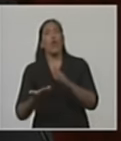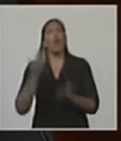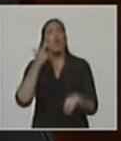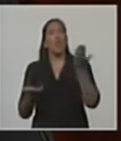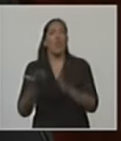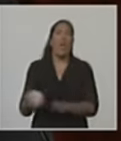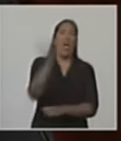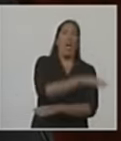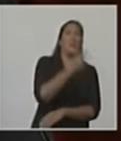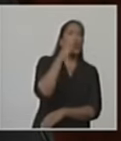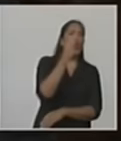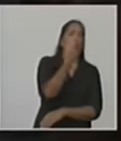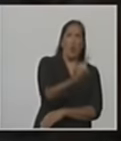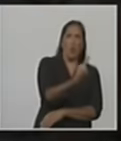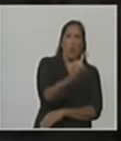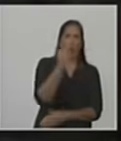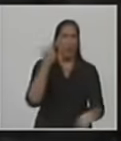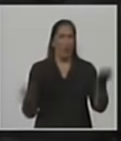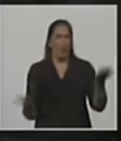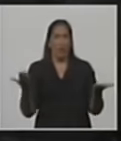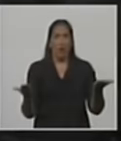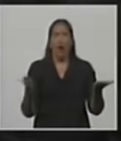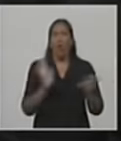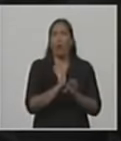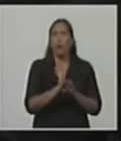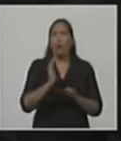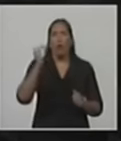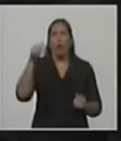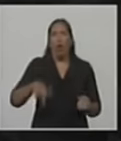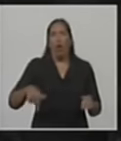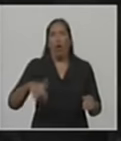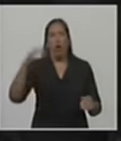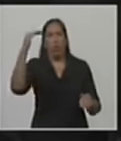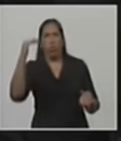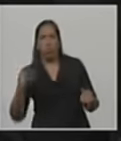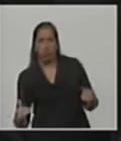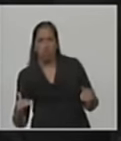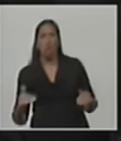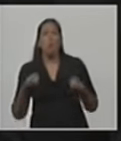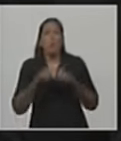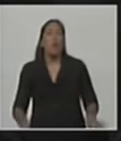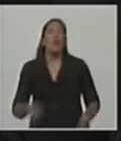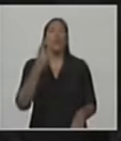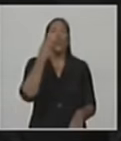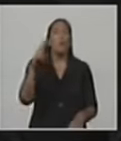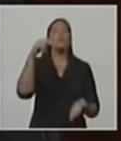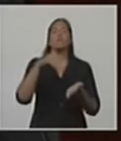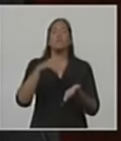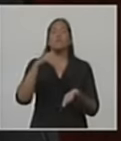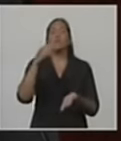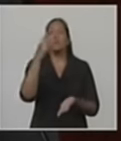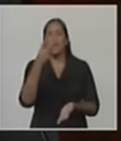en el 2001. Por esta gran caída, se estima una pérdida de 2.025 millones de